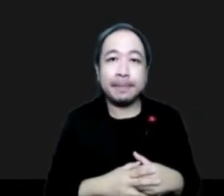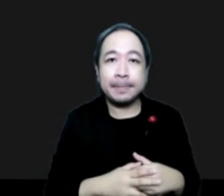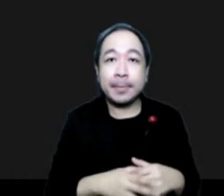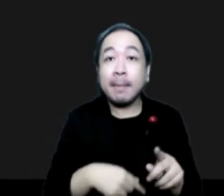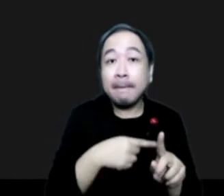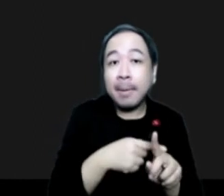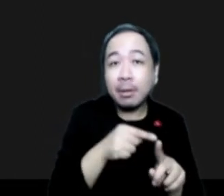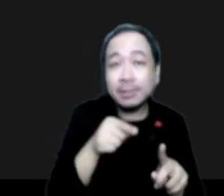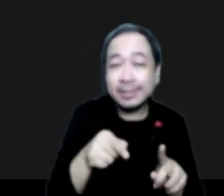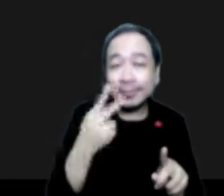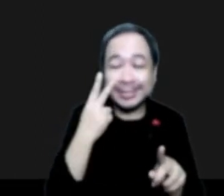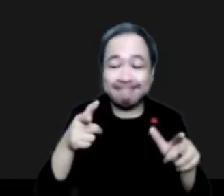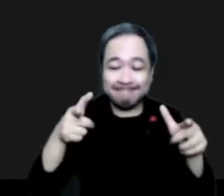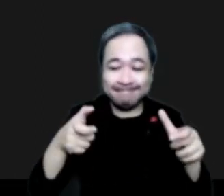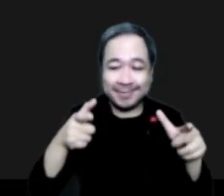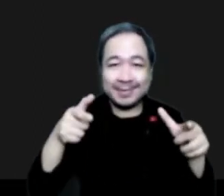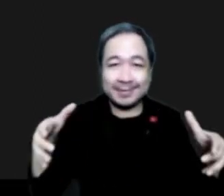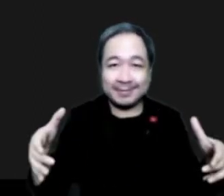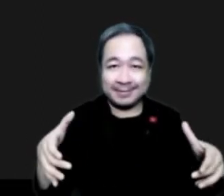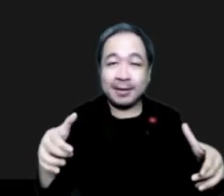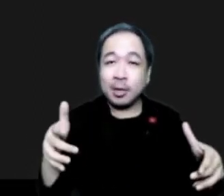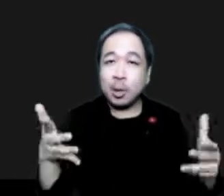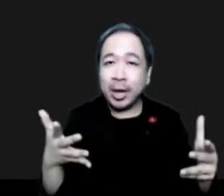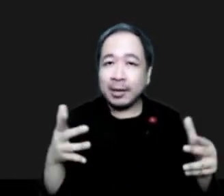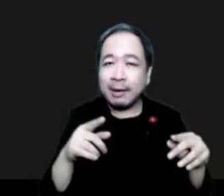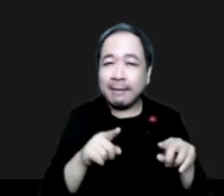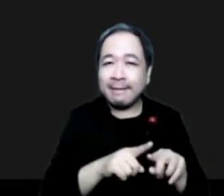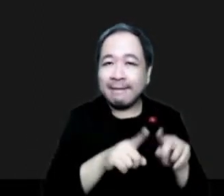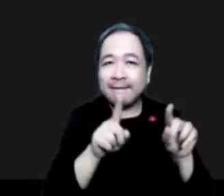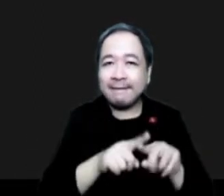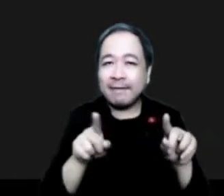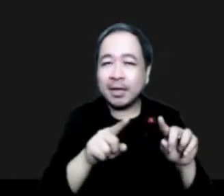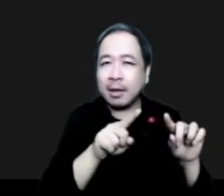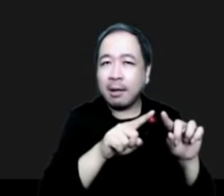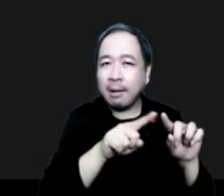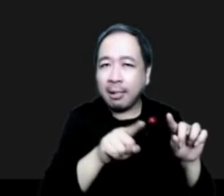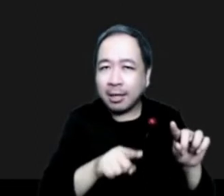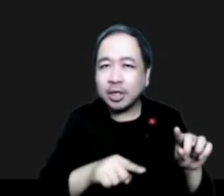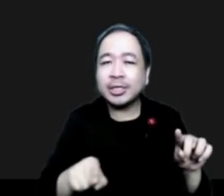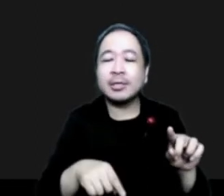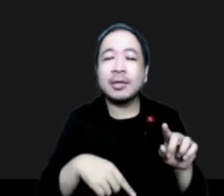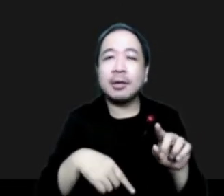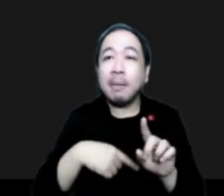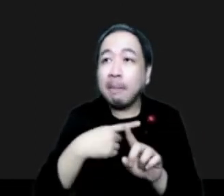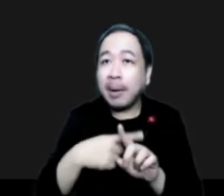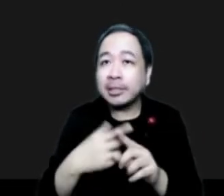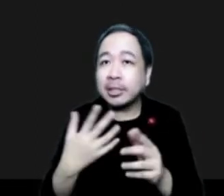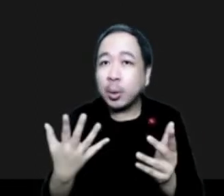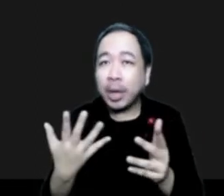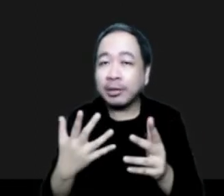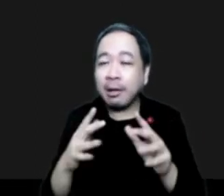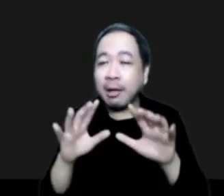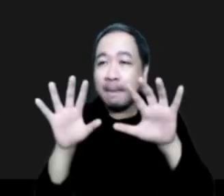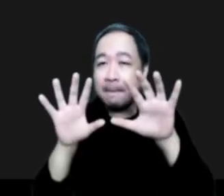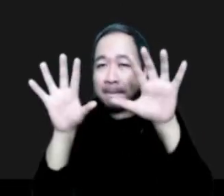mapa base de estaciones meteorológicas, de seguimiento a